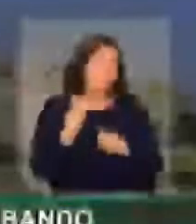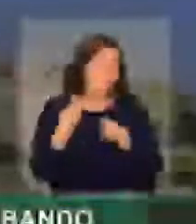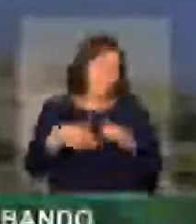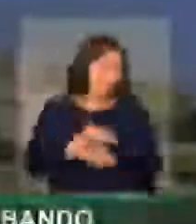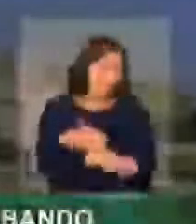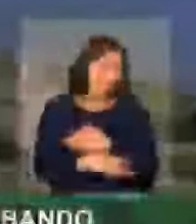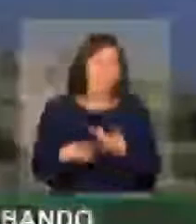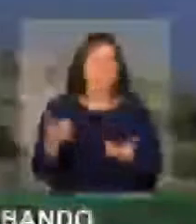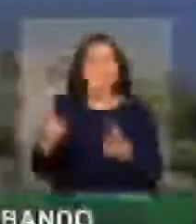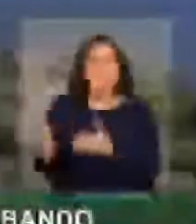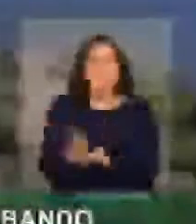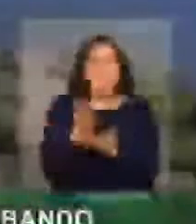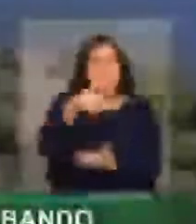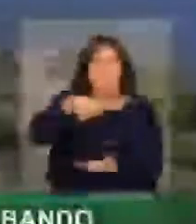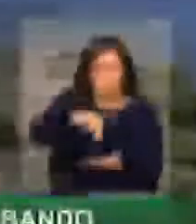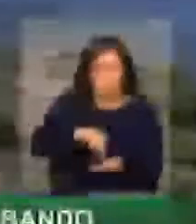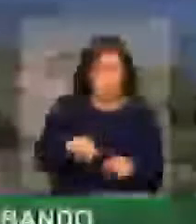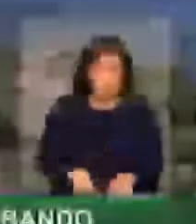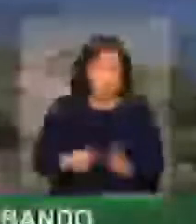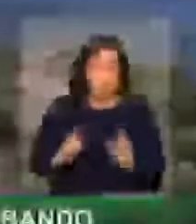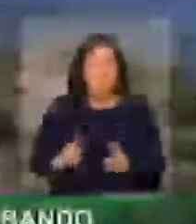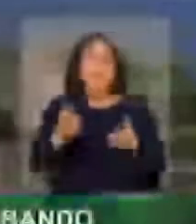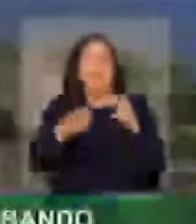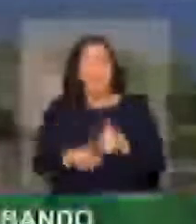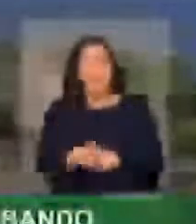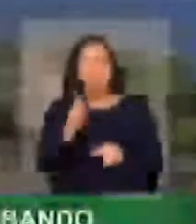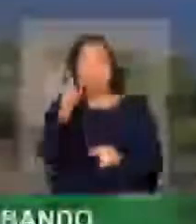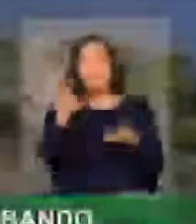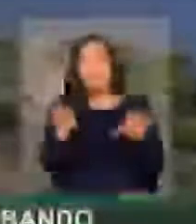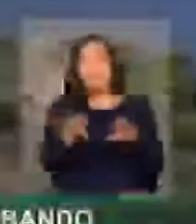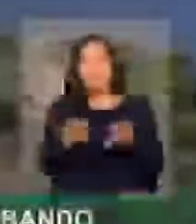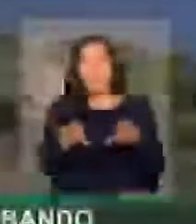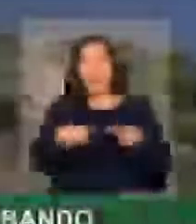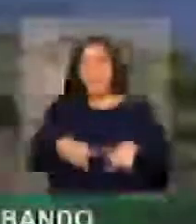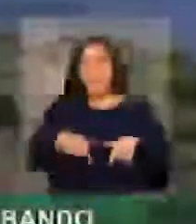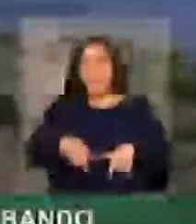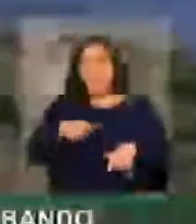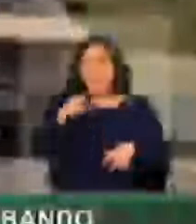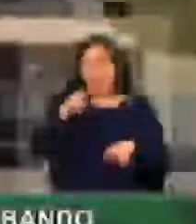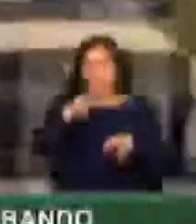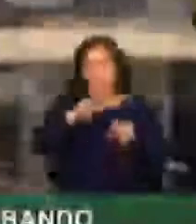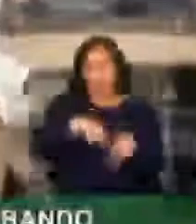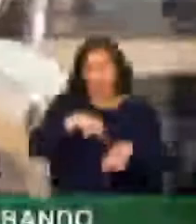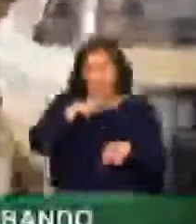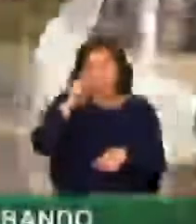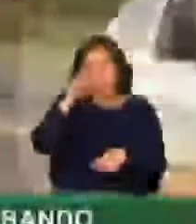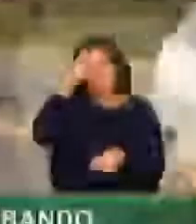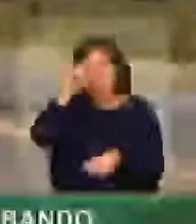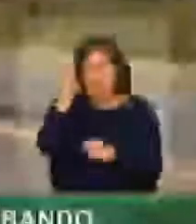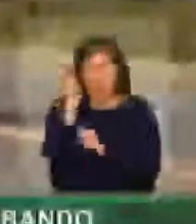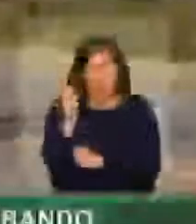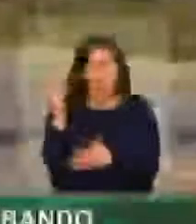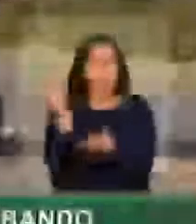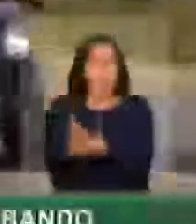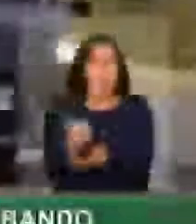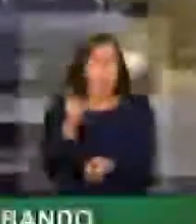ingresaba dicha mercadería. A raíz de ello, un funcionario del Ministerio de Ganadería, Agricultura y Pesca fue condenado por reiterados delitos de